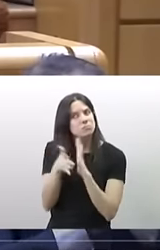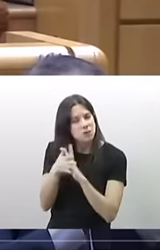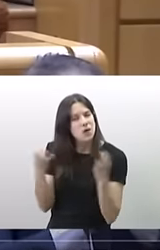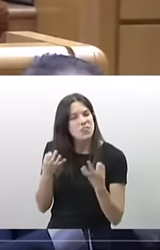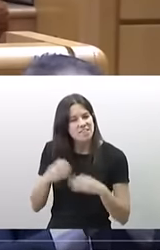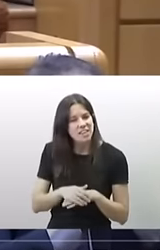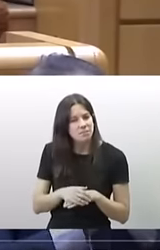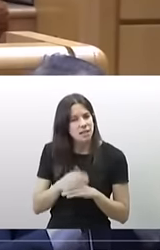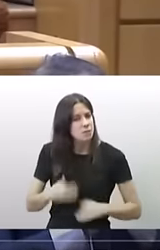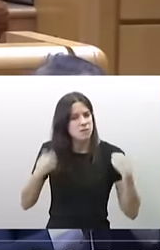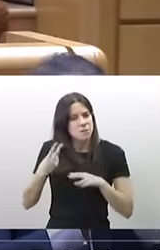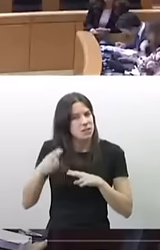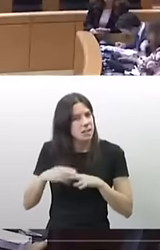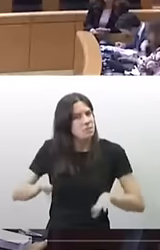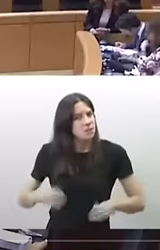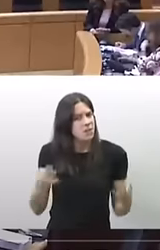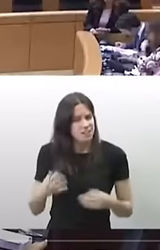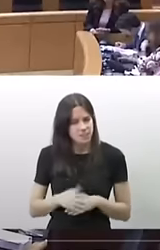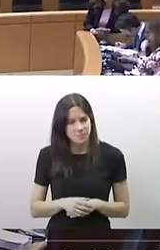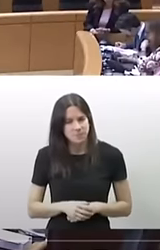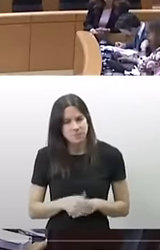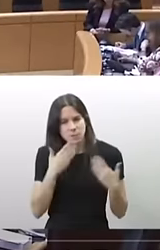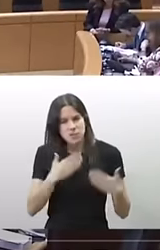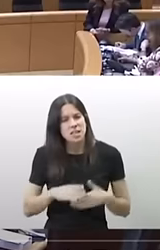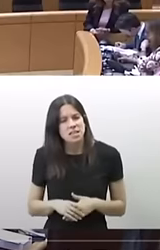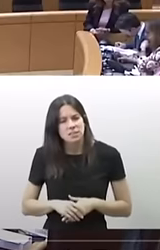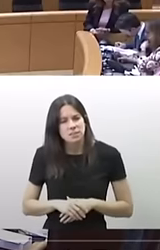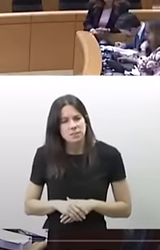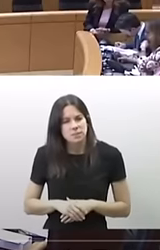y asumir responsabilidades políticas. Muchas gracias.